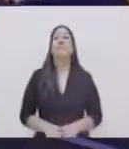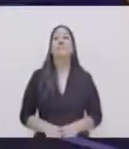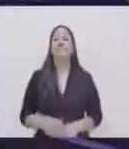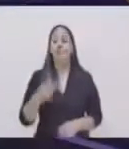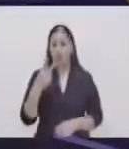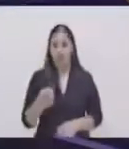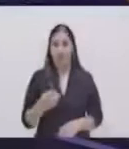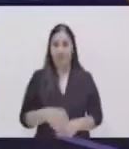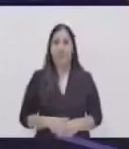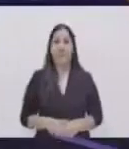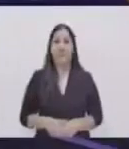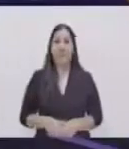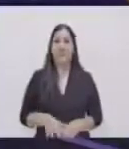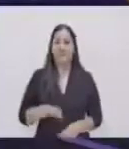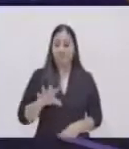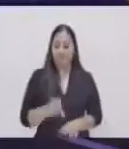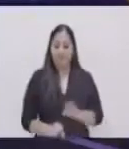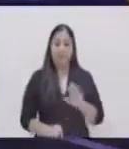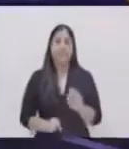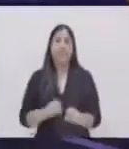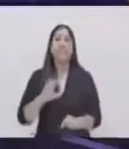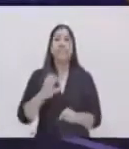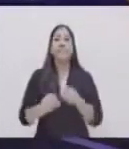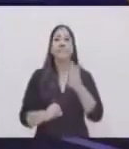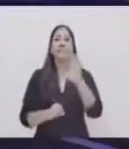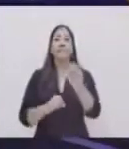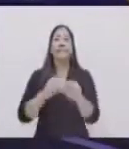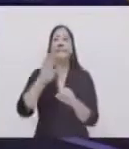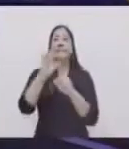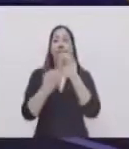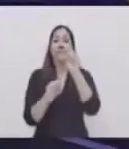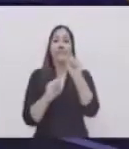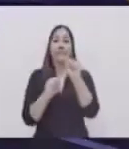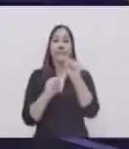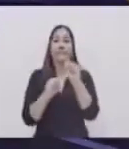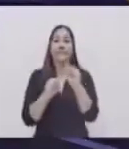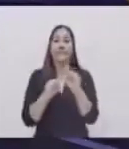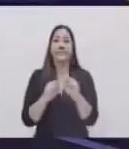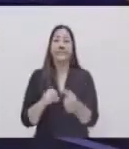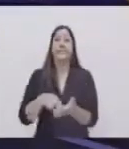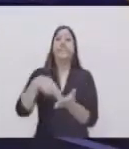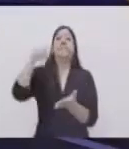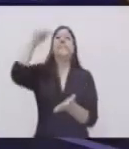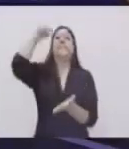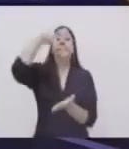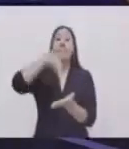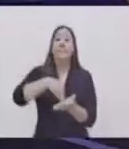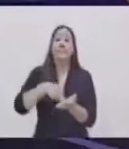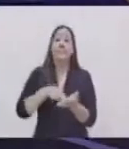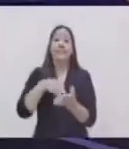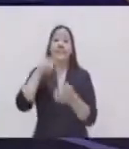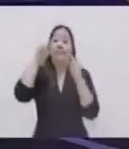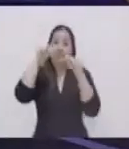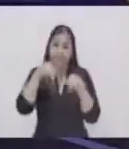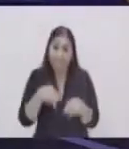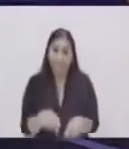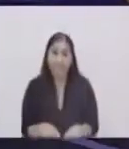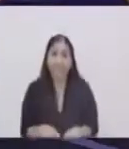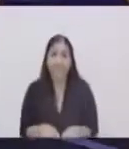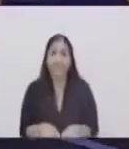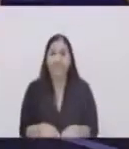¿Vieron qué sencillo es? Hagámoslo nuevamente. Sube la escalera, 1, 2, 3, súbela otra